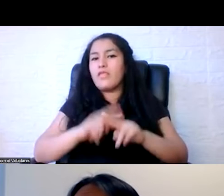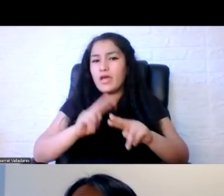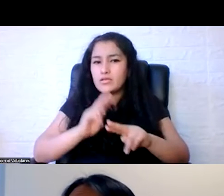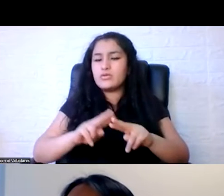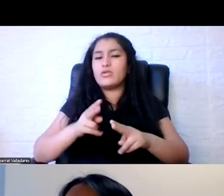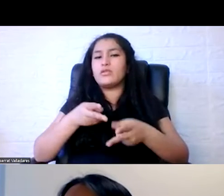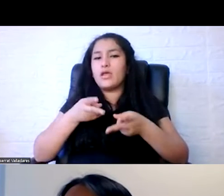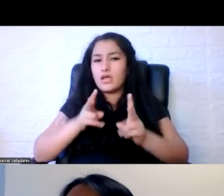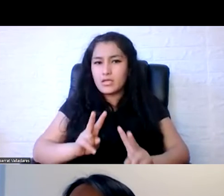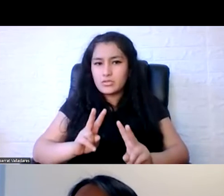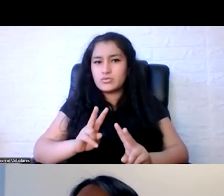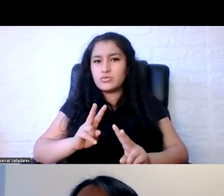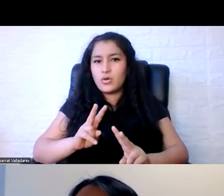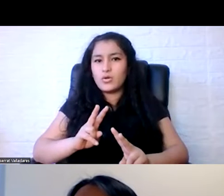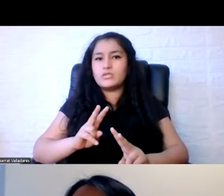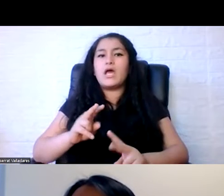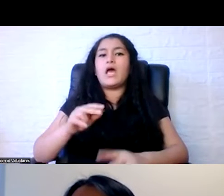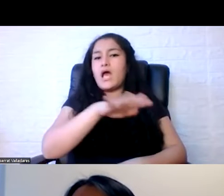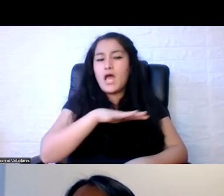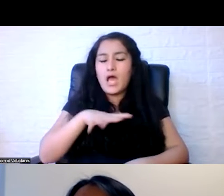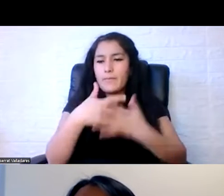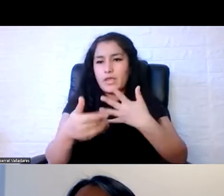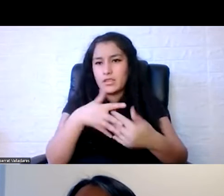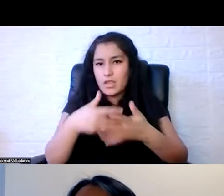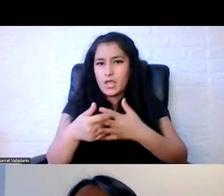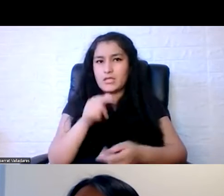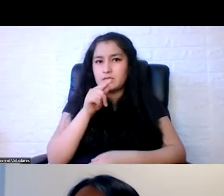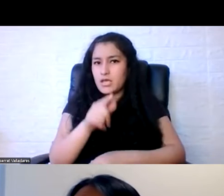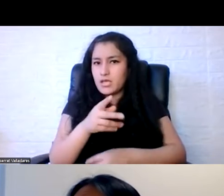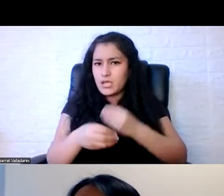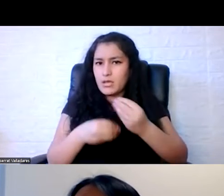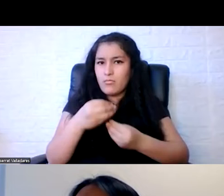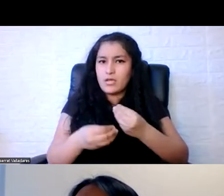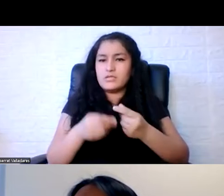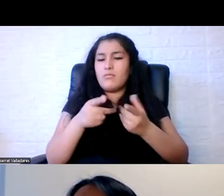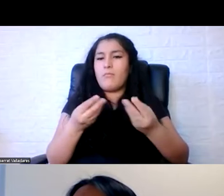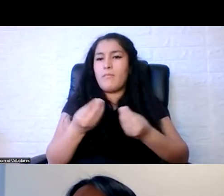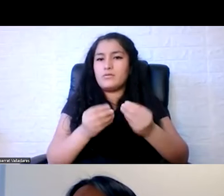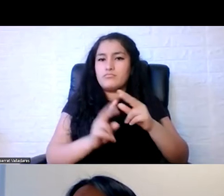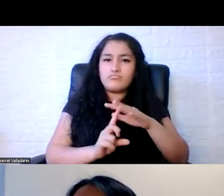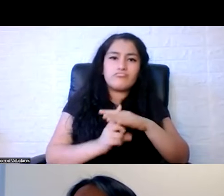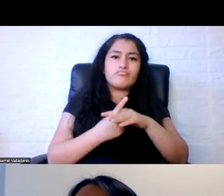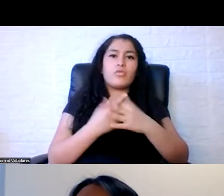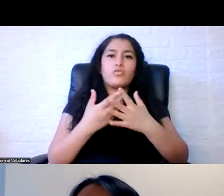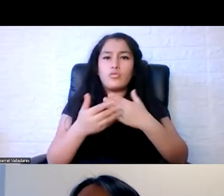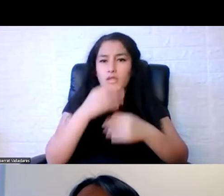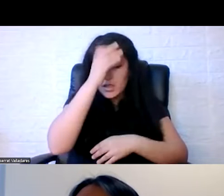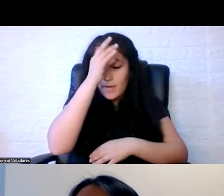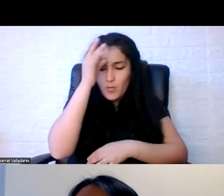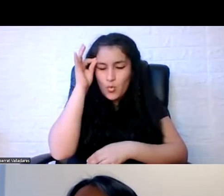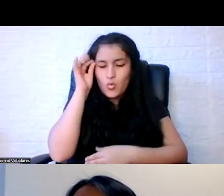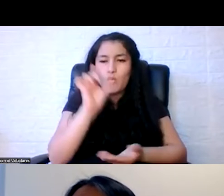tiene 15 años de existencia. Se formó en la ciudad de Temuco con un conjunto